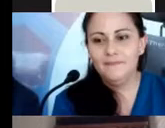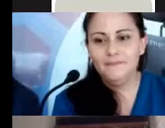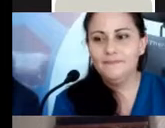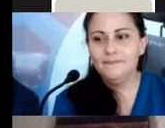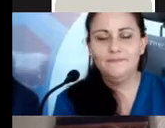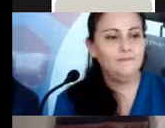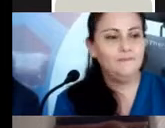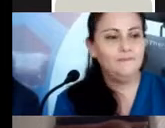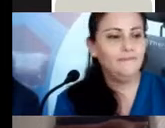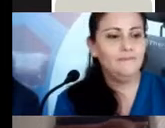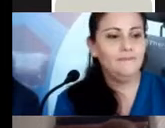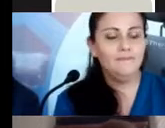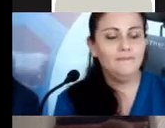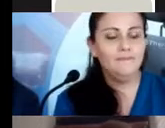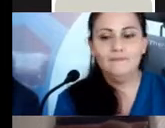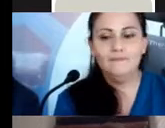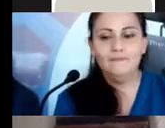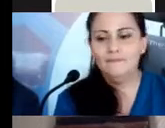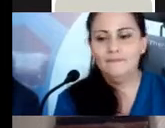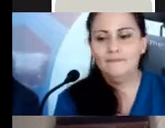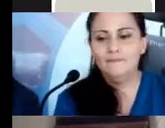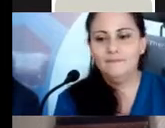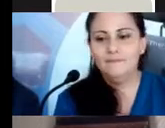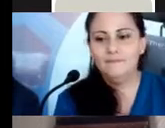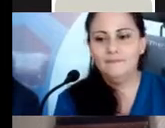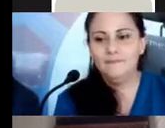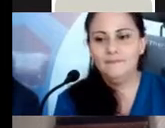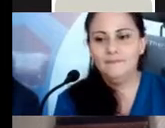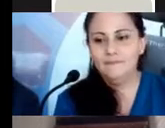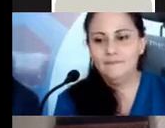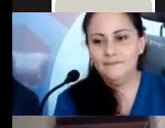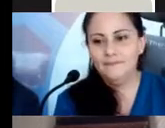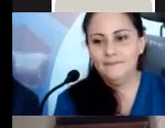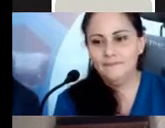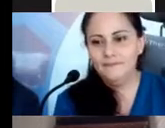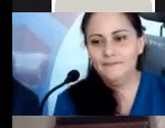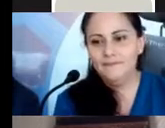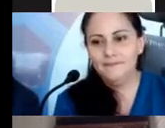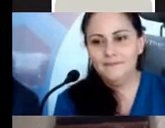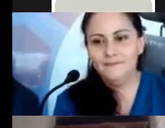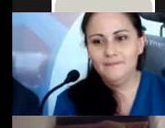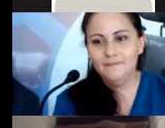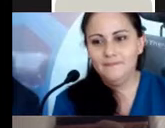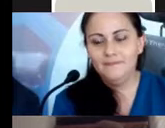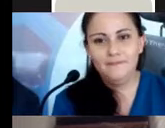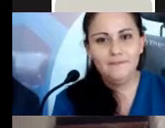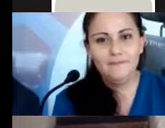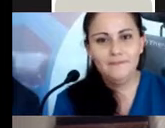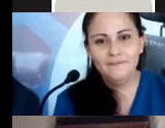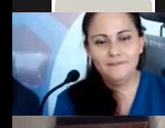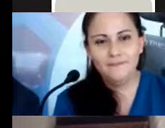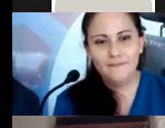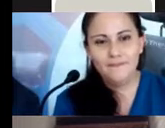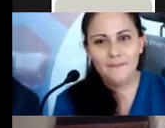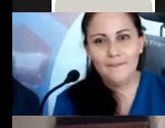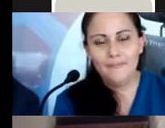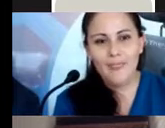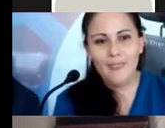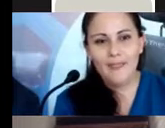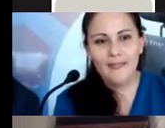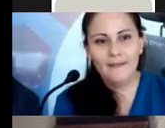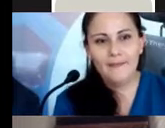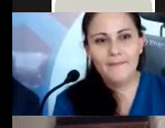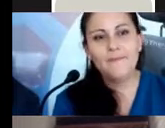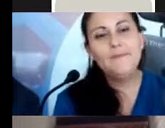antes. Porque lo que veníamos haciendo antes, lo que yo venía haciendo antes de conocer Terafin,